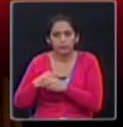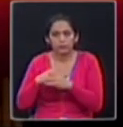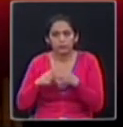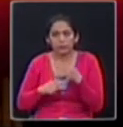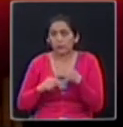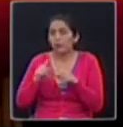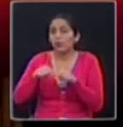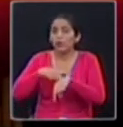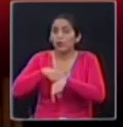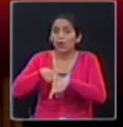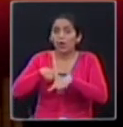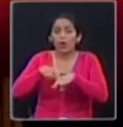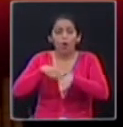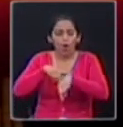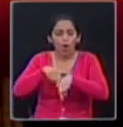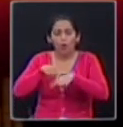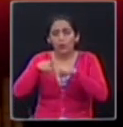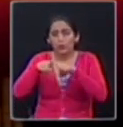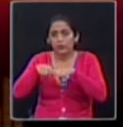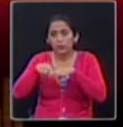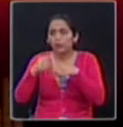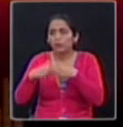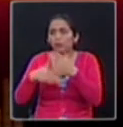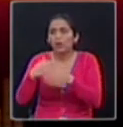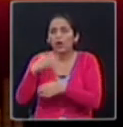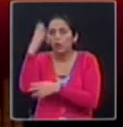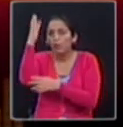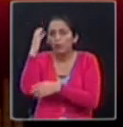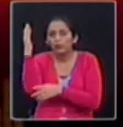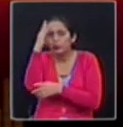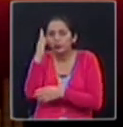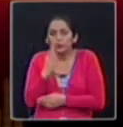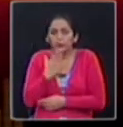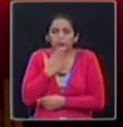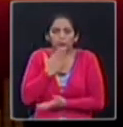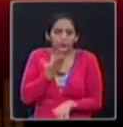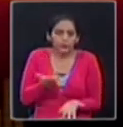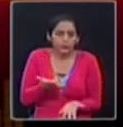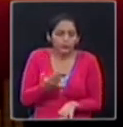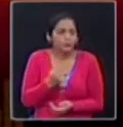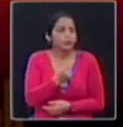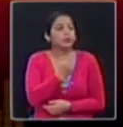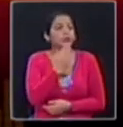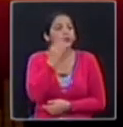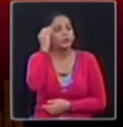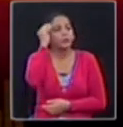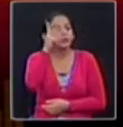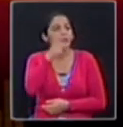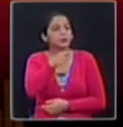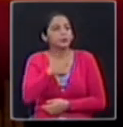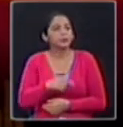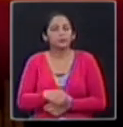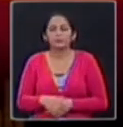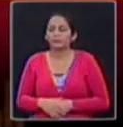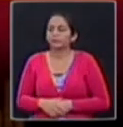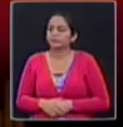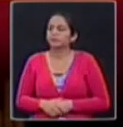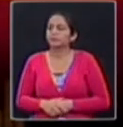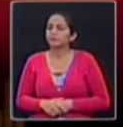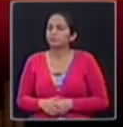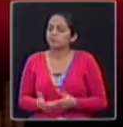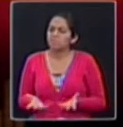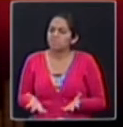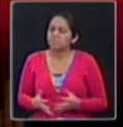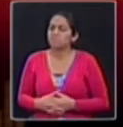los empresarios de la flexiseguridad laboral. Escuchemos al doctor Moreno, ¿cuál es la posición de ustedes entonces en ese tema, doctor? Sí, lo importante es que encontremos